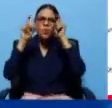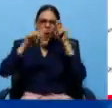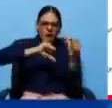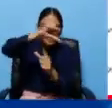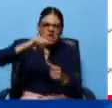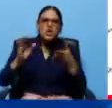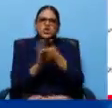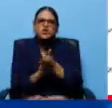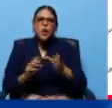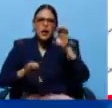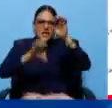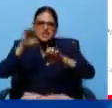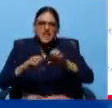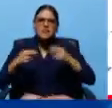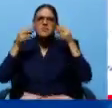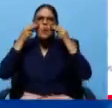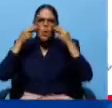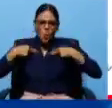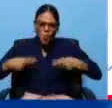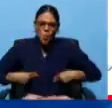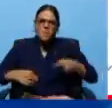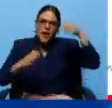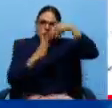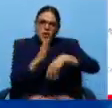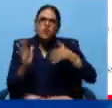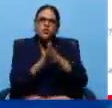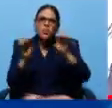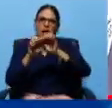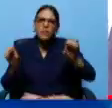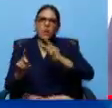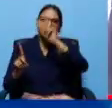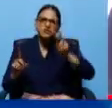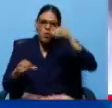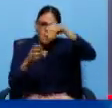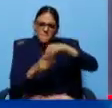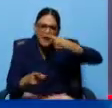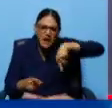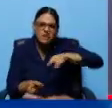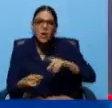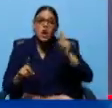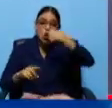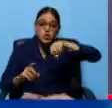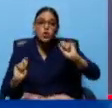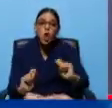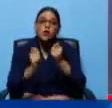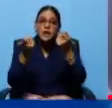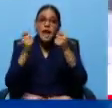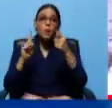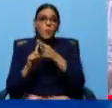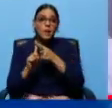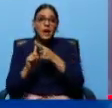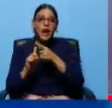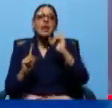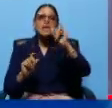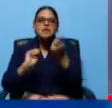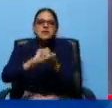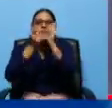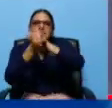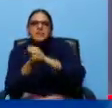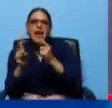carácter científico y humanístico de la educación venezolana. Recuperar y